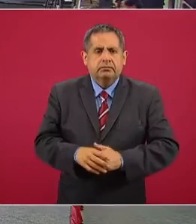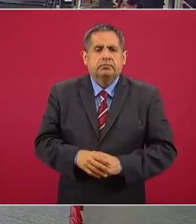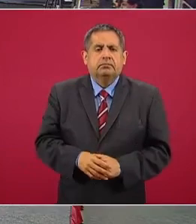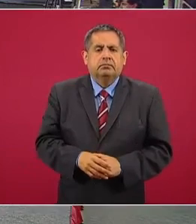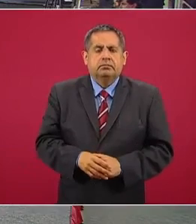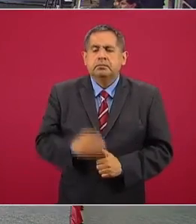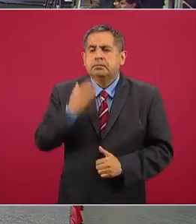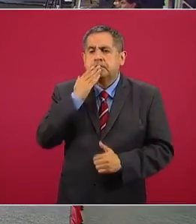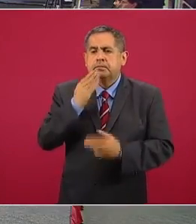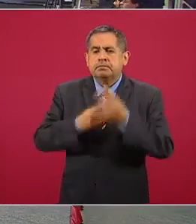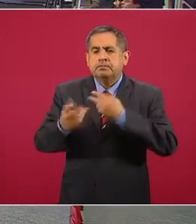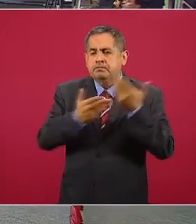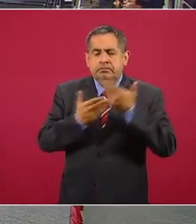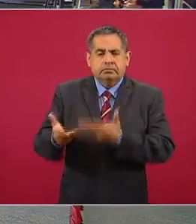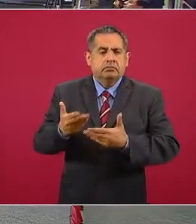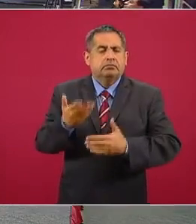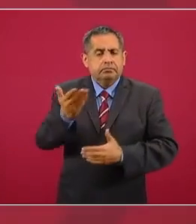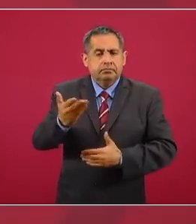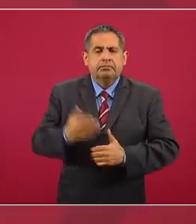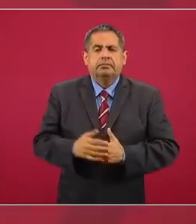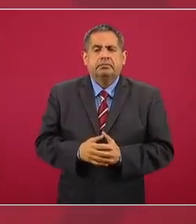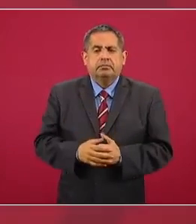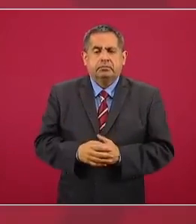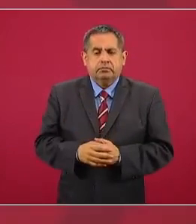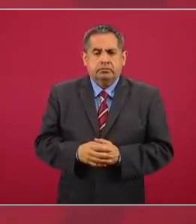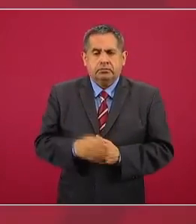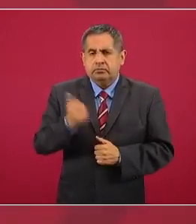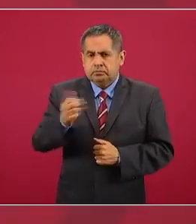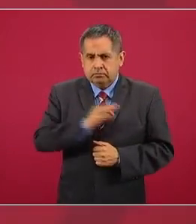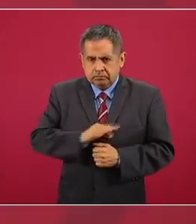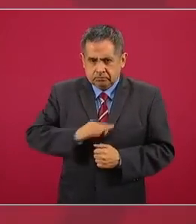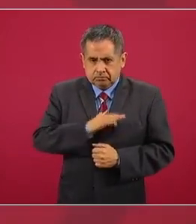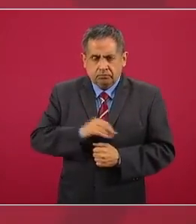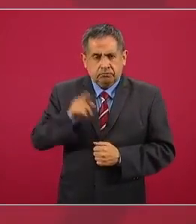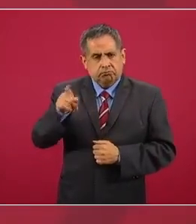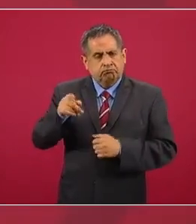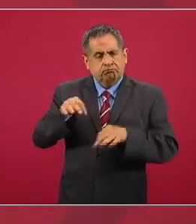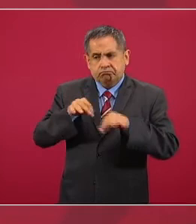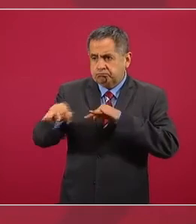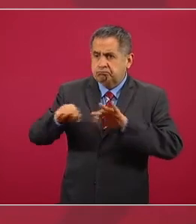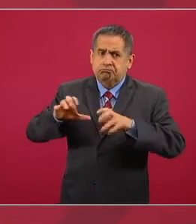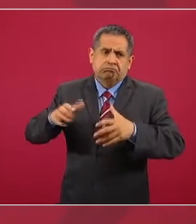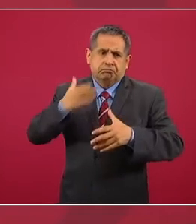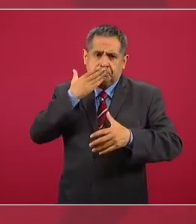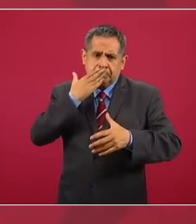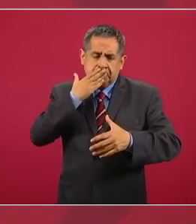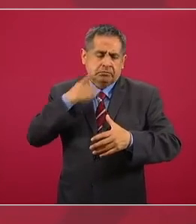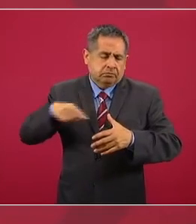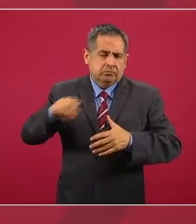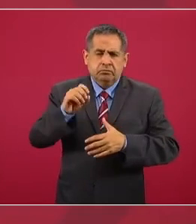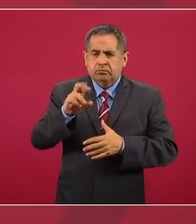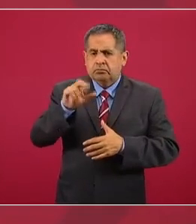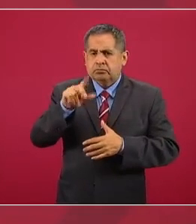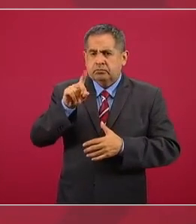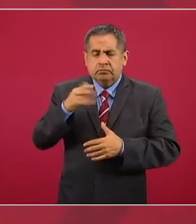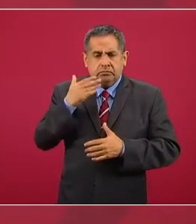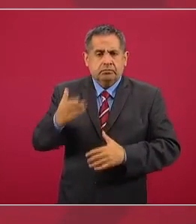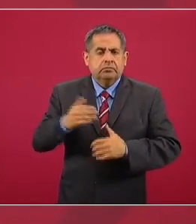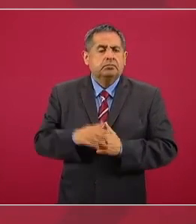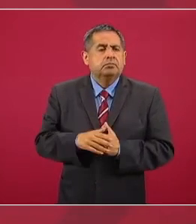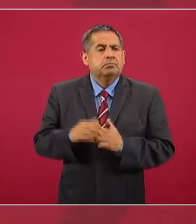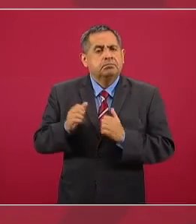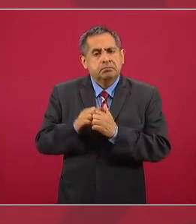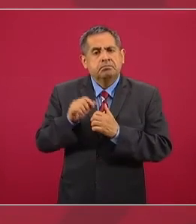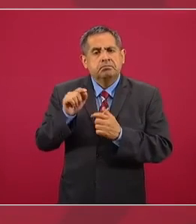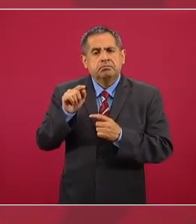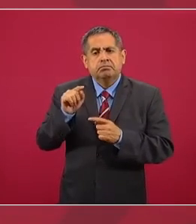que eres bienvenida y felicidades por lo que están haciendo en Orlando